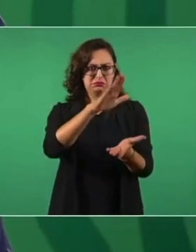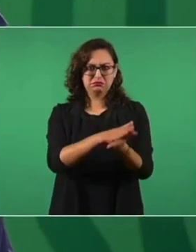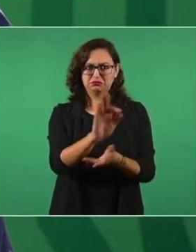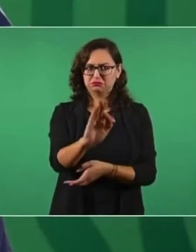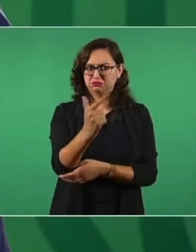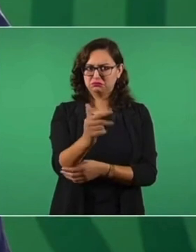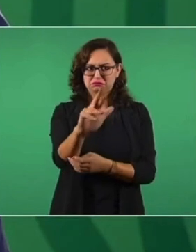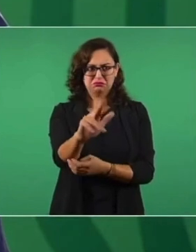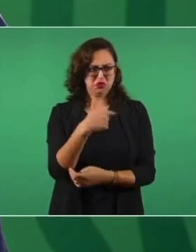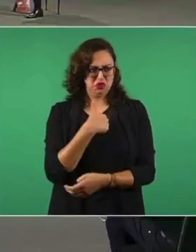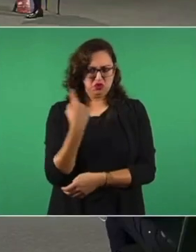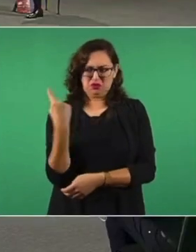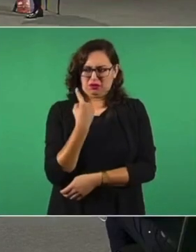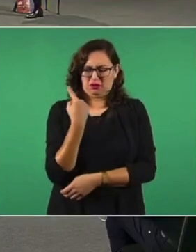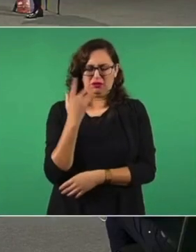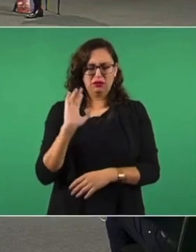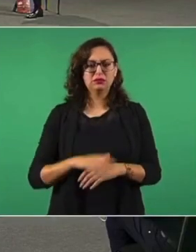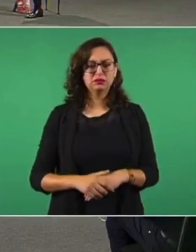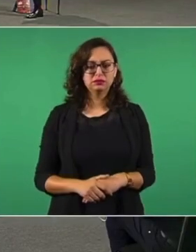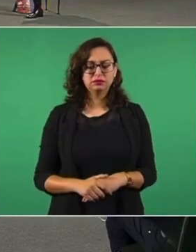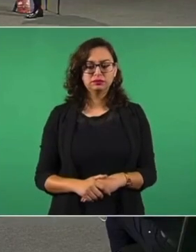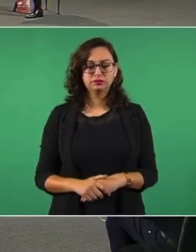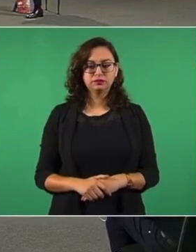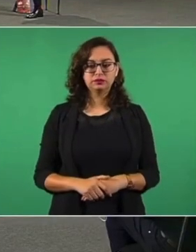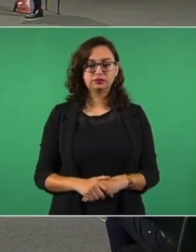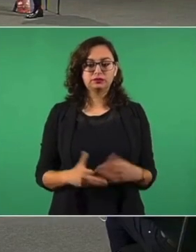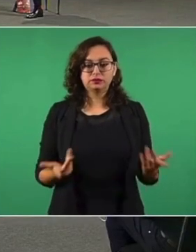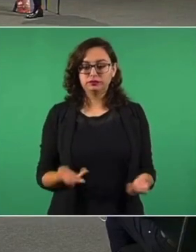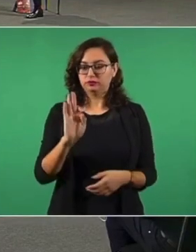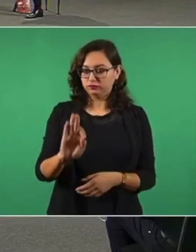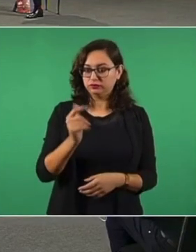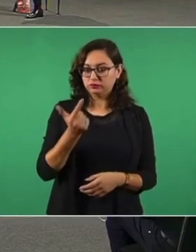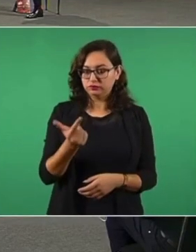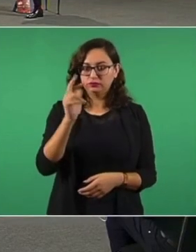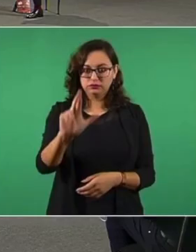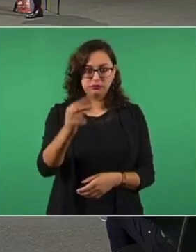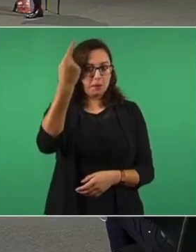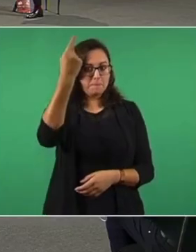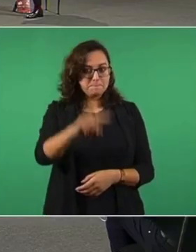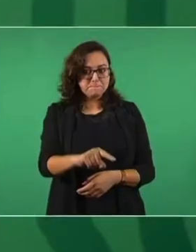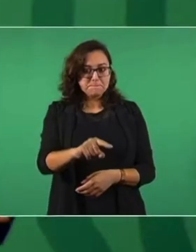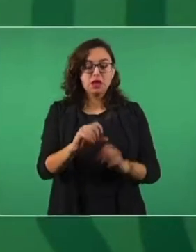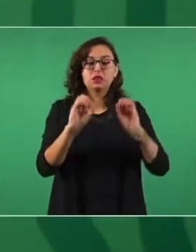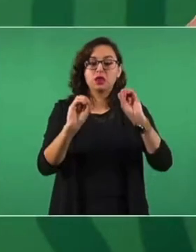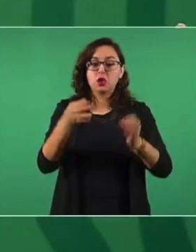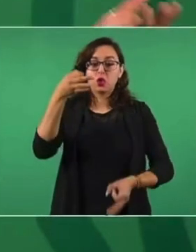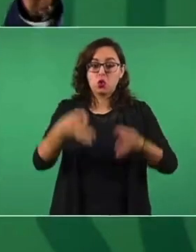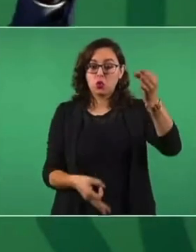¿Y de quién es el citatorio? De la fiscalía o del juez,